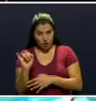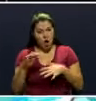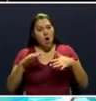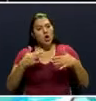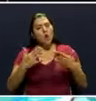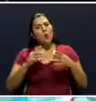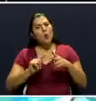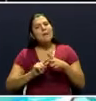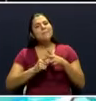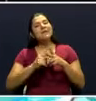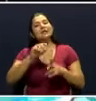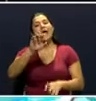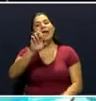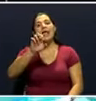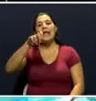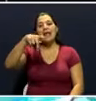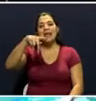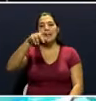la epidemiología?